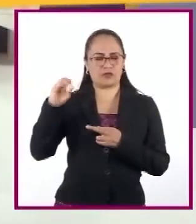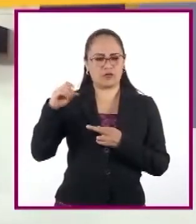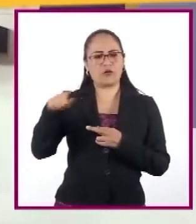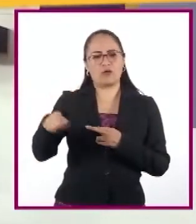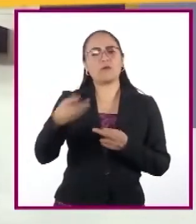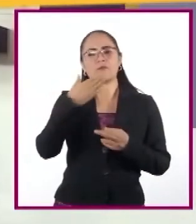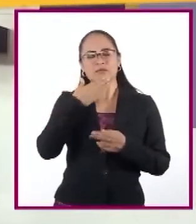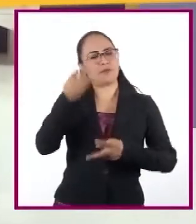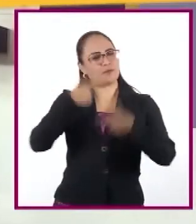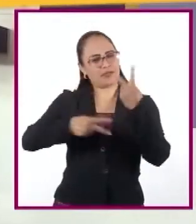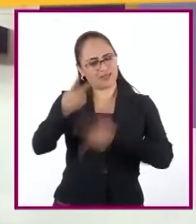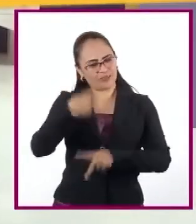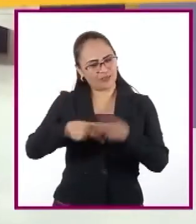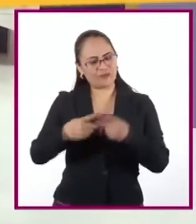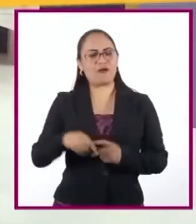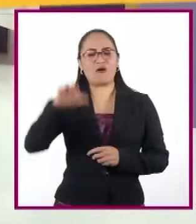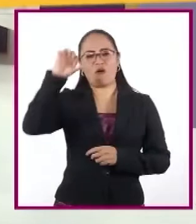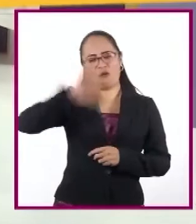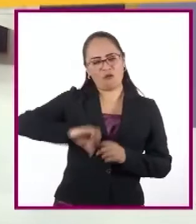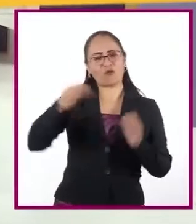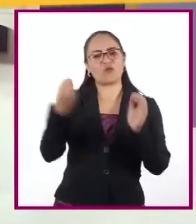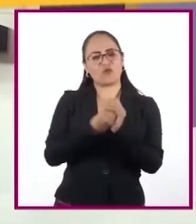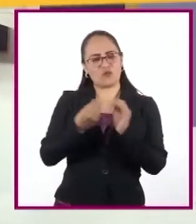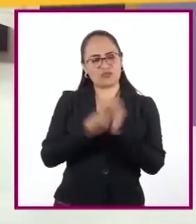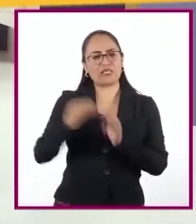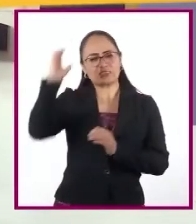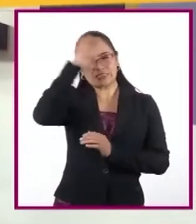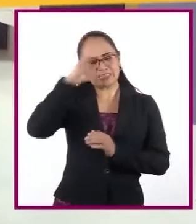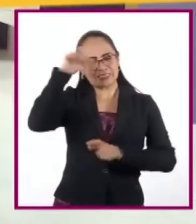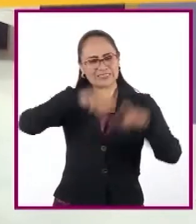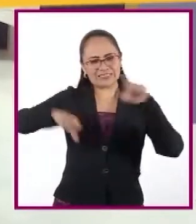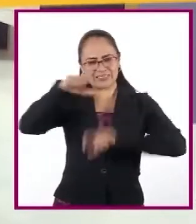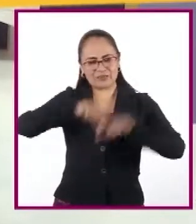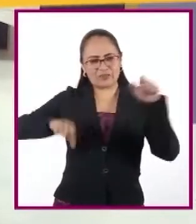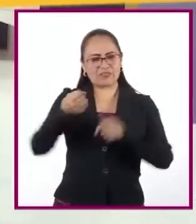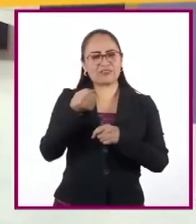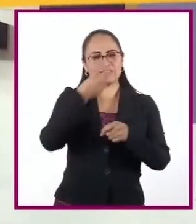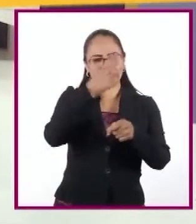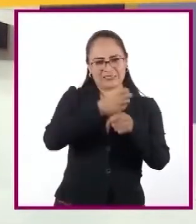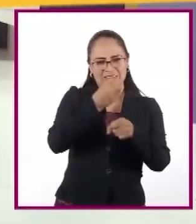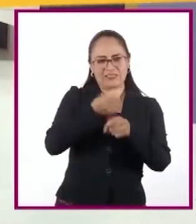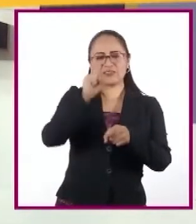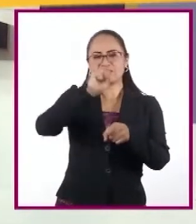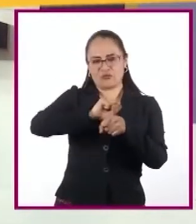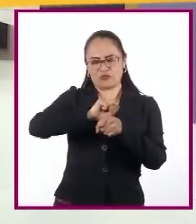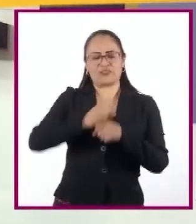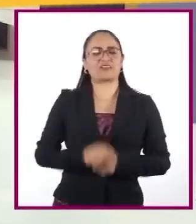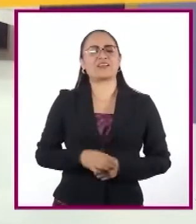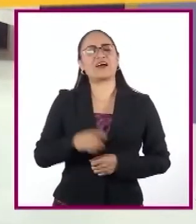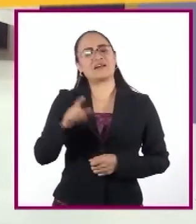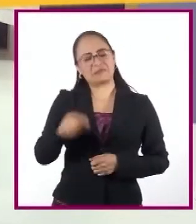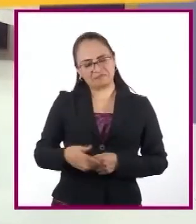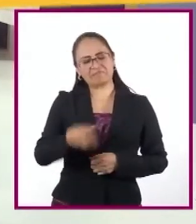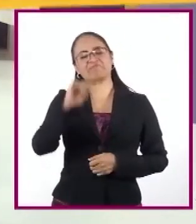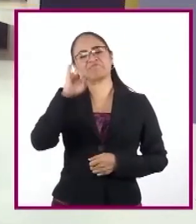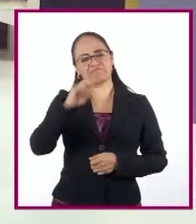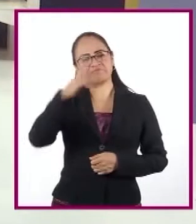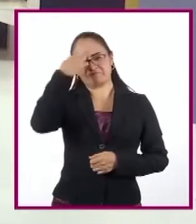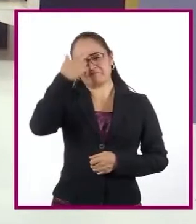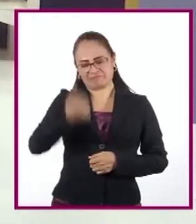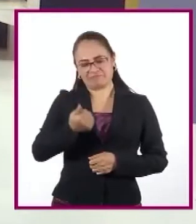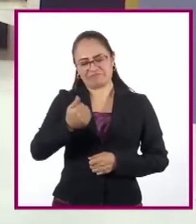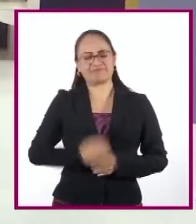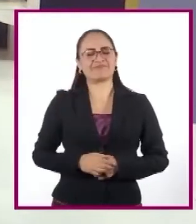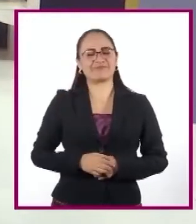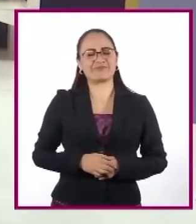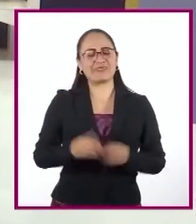de los recibimientos a esta sesión de Ciencias Química para tercer grado de secundaria. Así es, profesora Doraluz. Esperemos